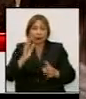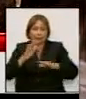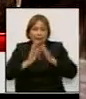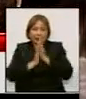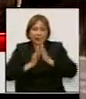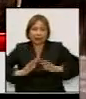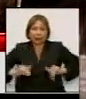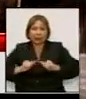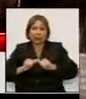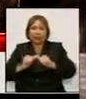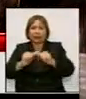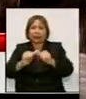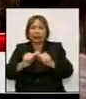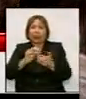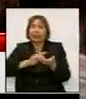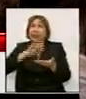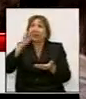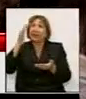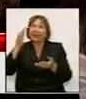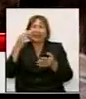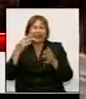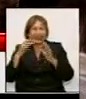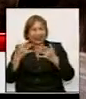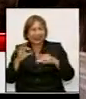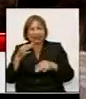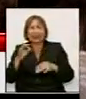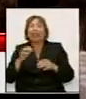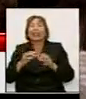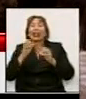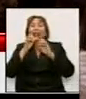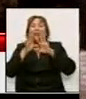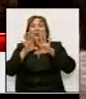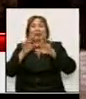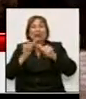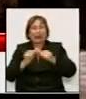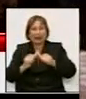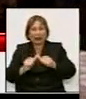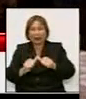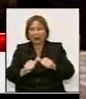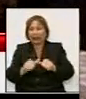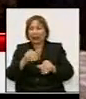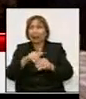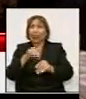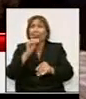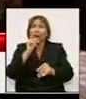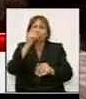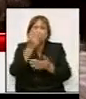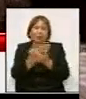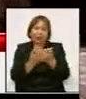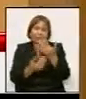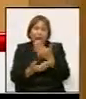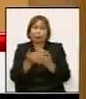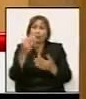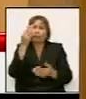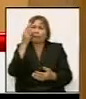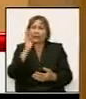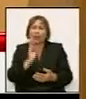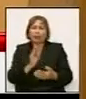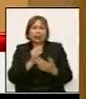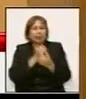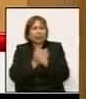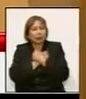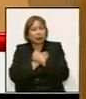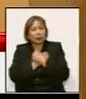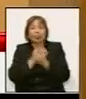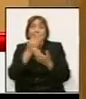descanso eterno y brille para él la luz perpetua. En tus manos, Padre de bondad, encomendamos